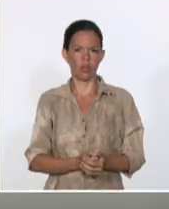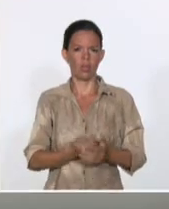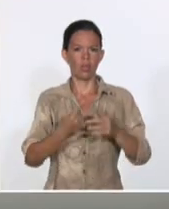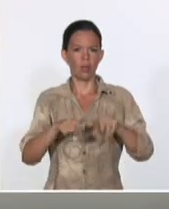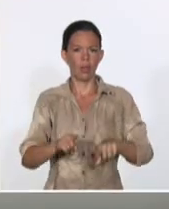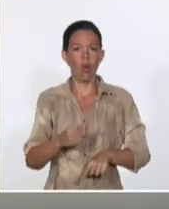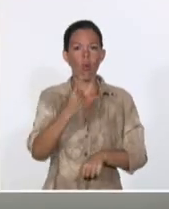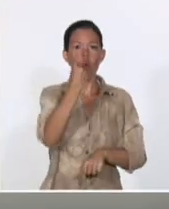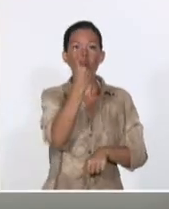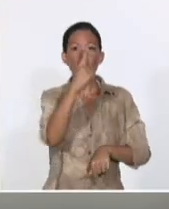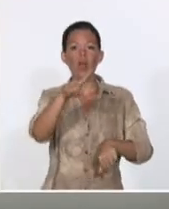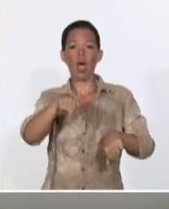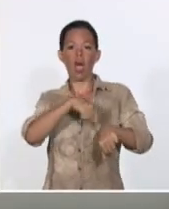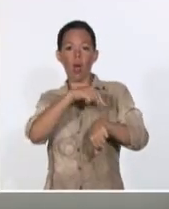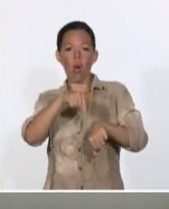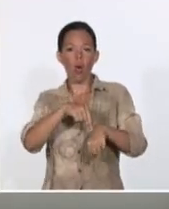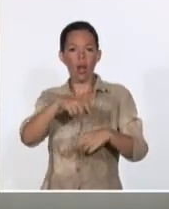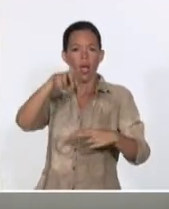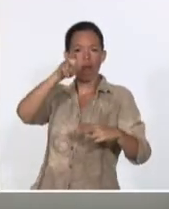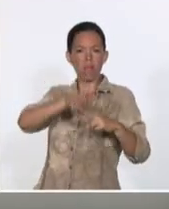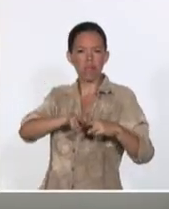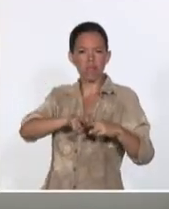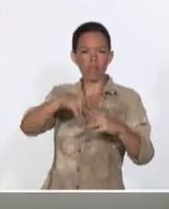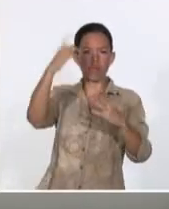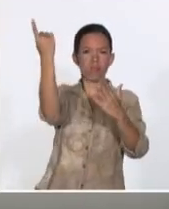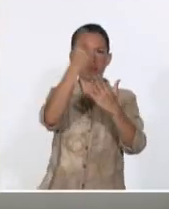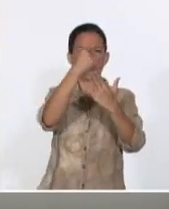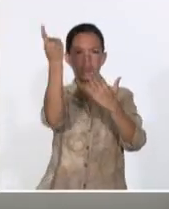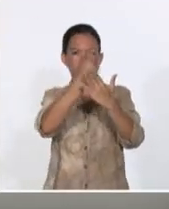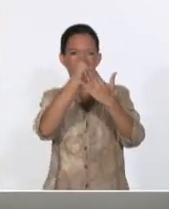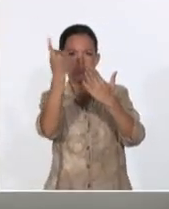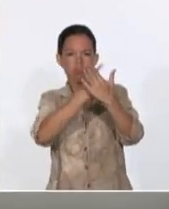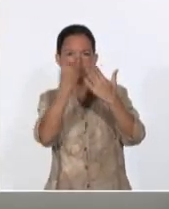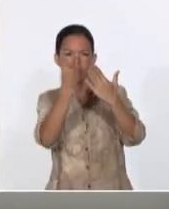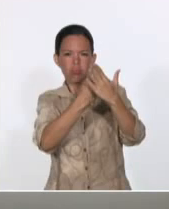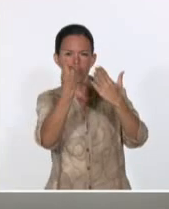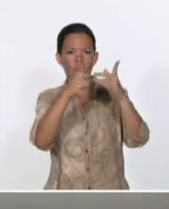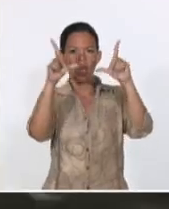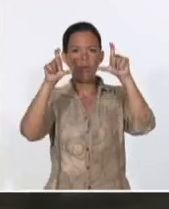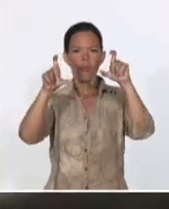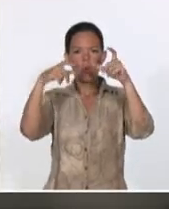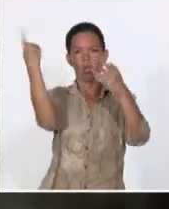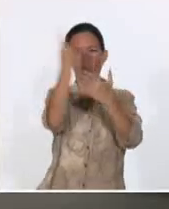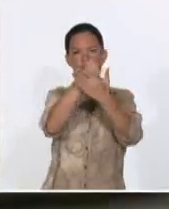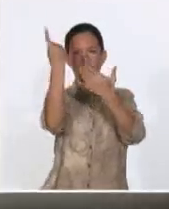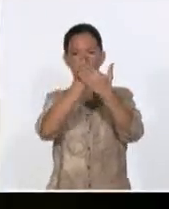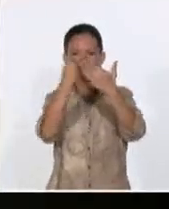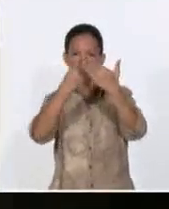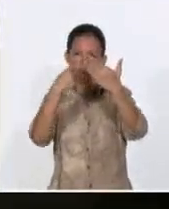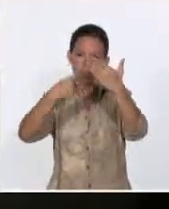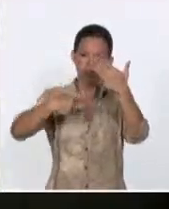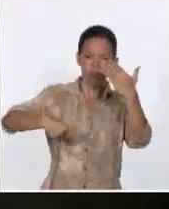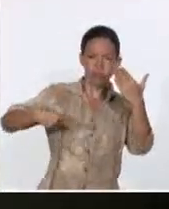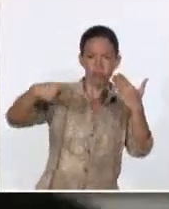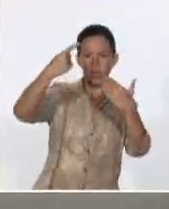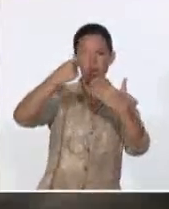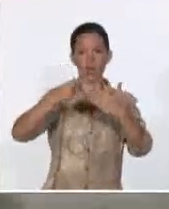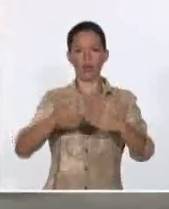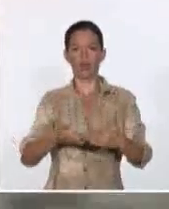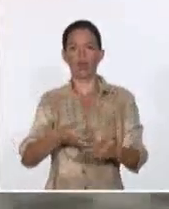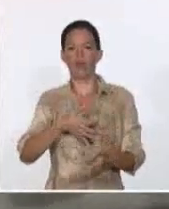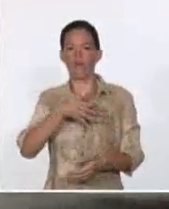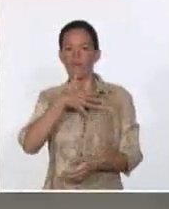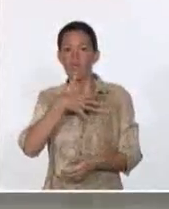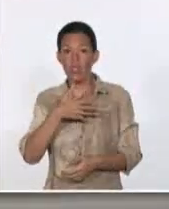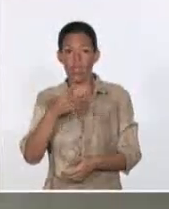este retrato, y cuando el comandante vio la imagen que había Guayasamín pintado,